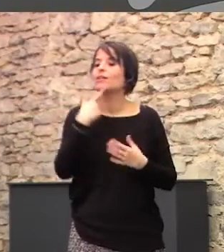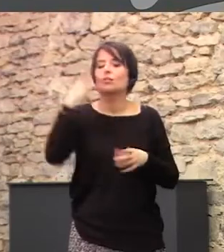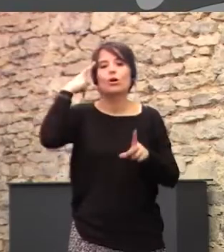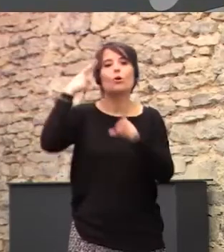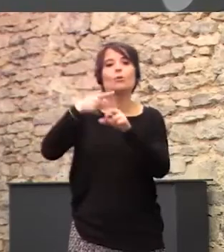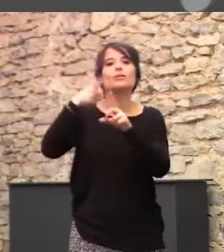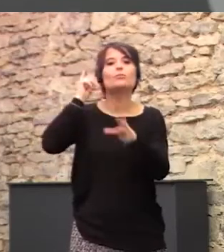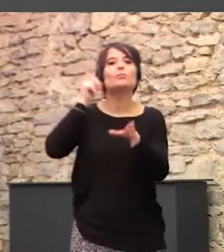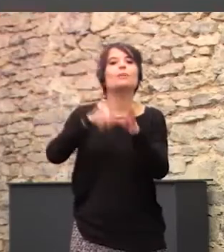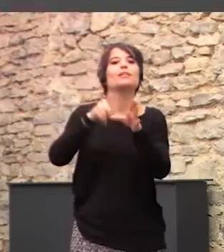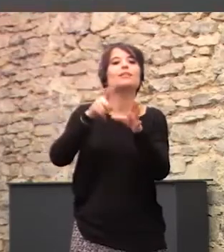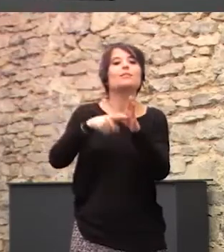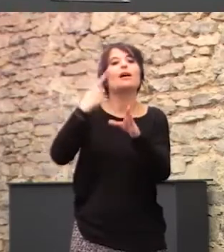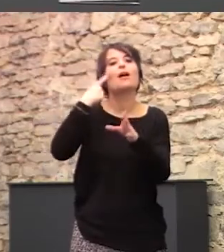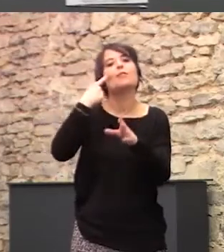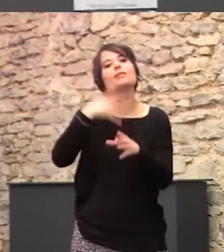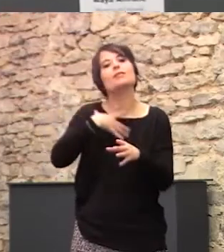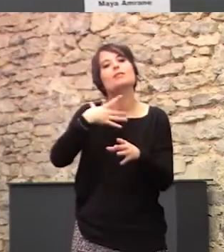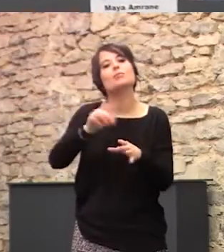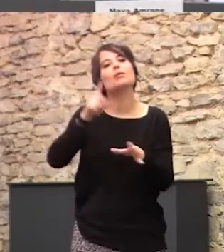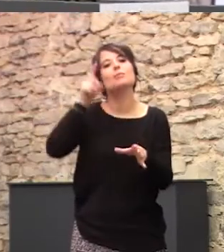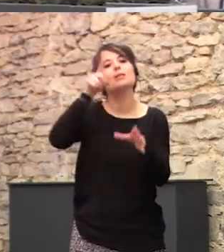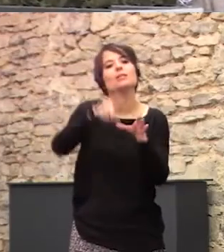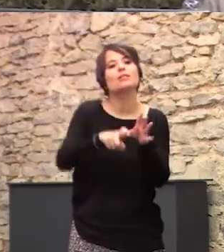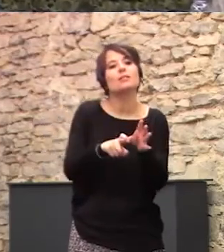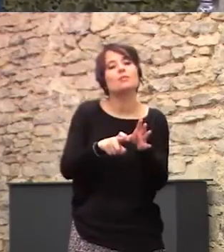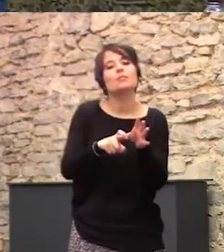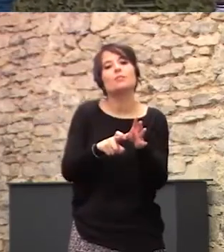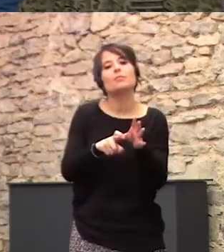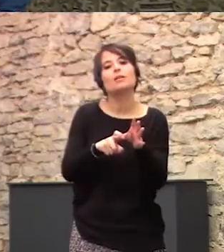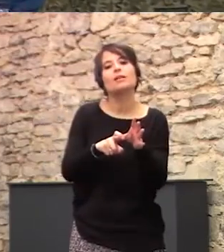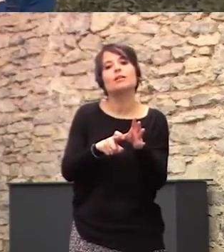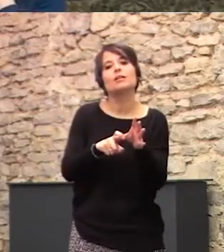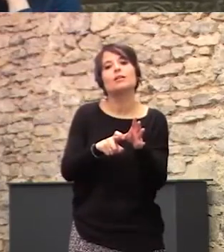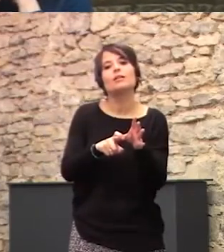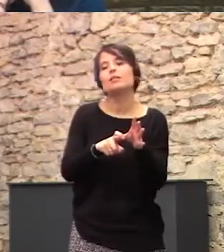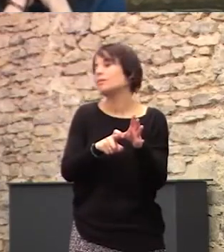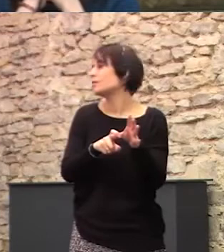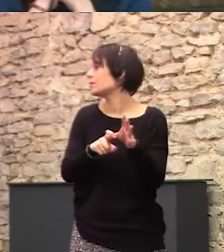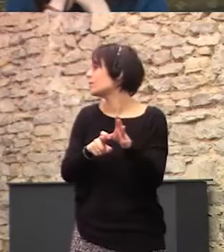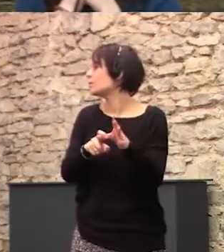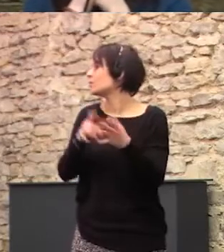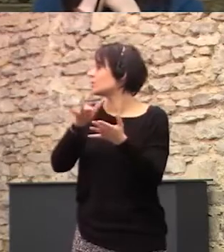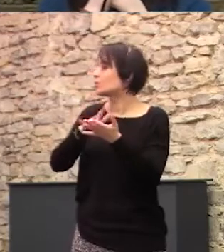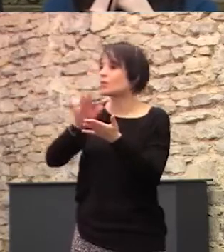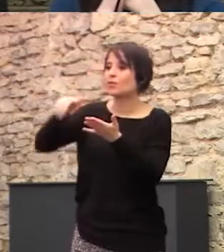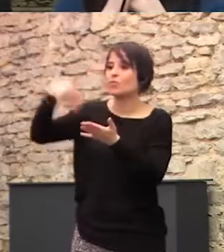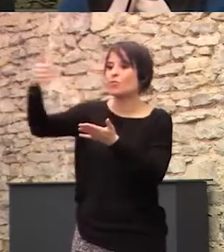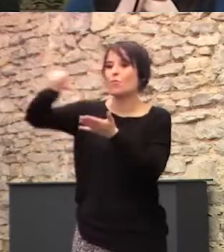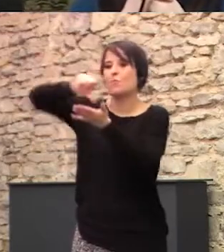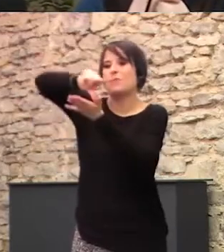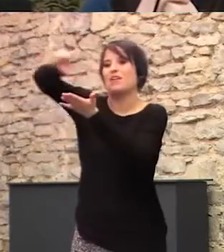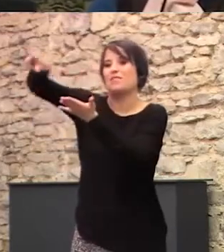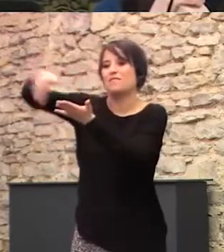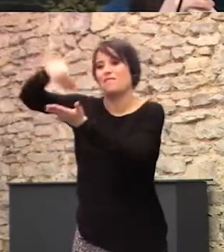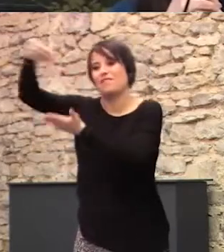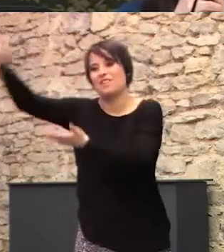participación, la posibilidad de participar precisamente por estar demasiado en la periferia, en los